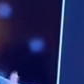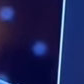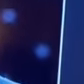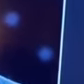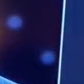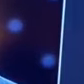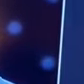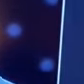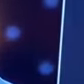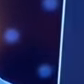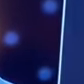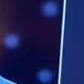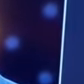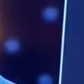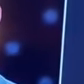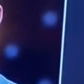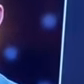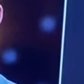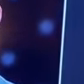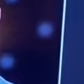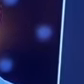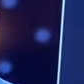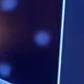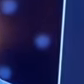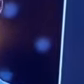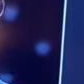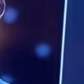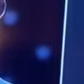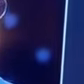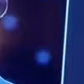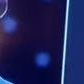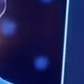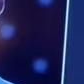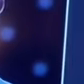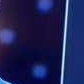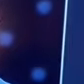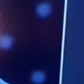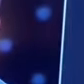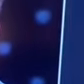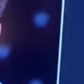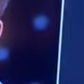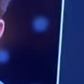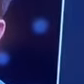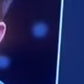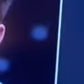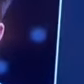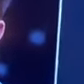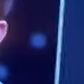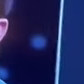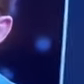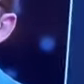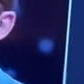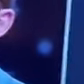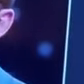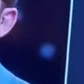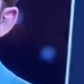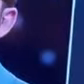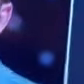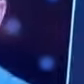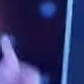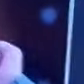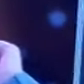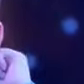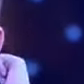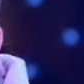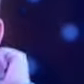lo importante es que también yo he... No ha aprendido, sino que una de las características del liderazgo que yo espero ejercer